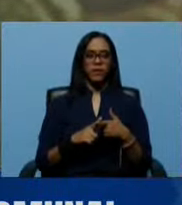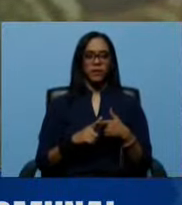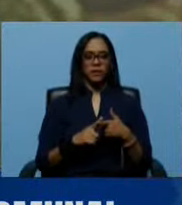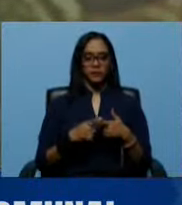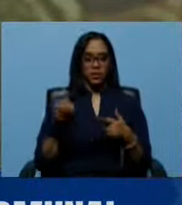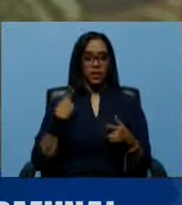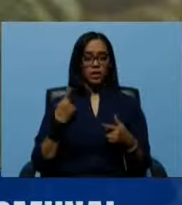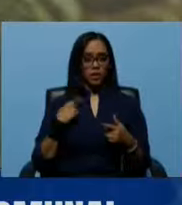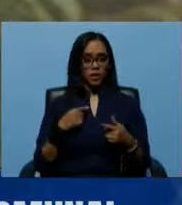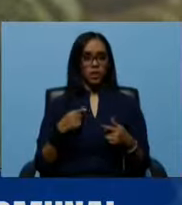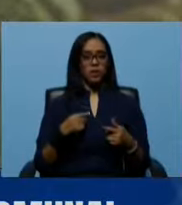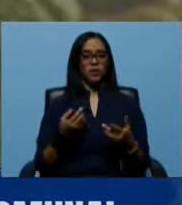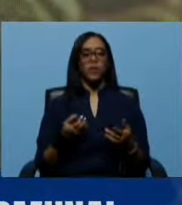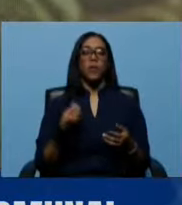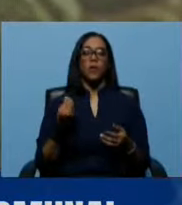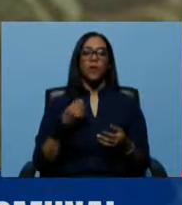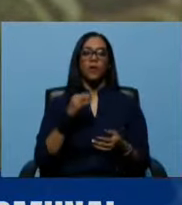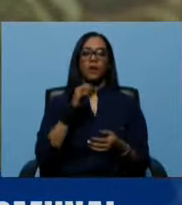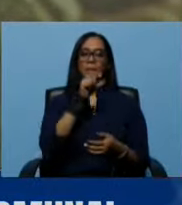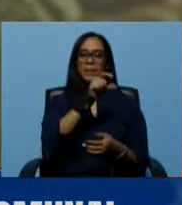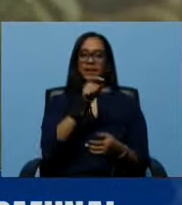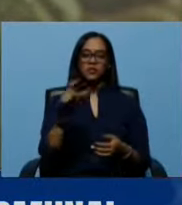considerarnos seres sociales,